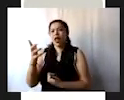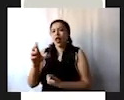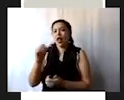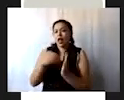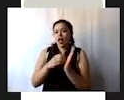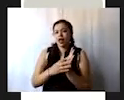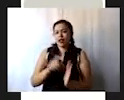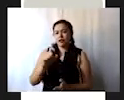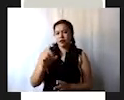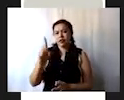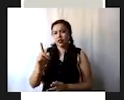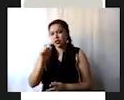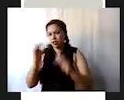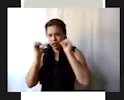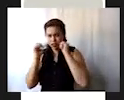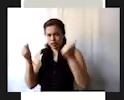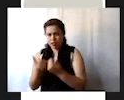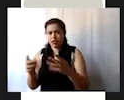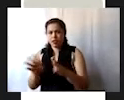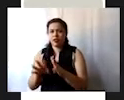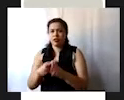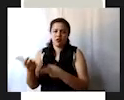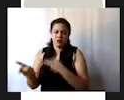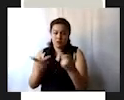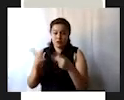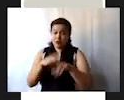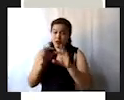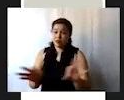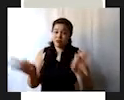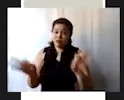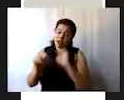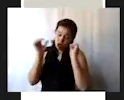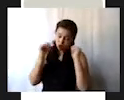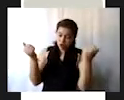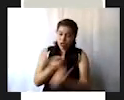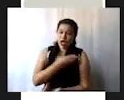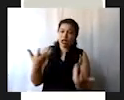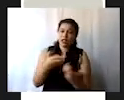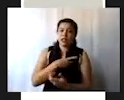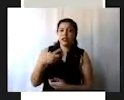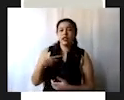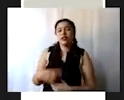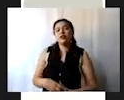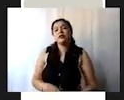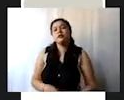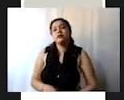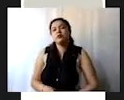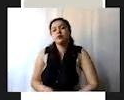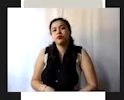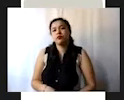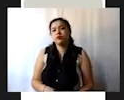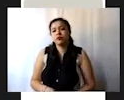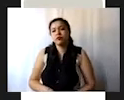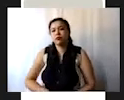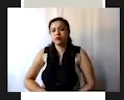los ODS en la organización? Son otras preguntas clave que las organizaciones se tienen que hacer. ¿Cómo me aseguro que